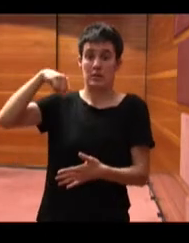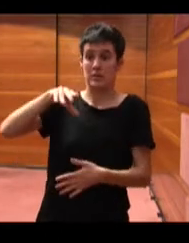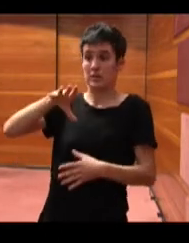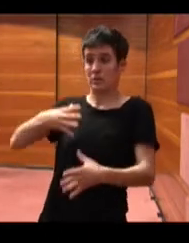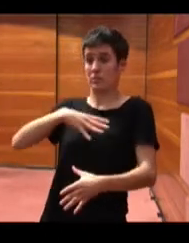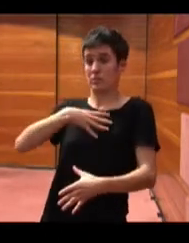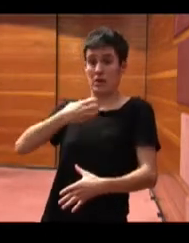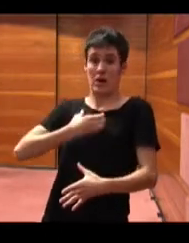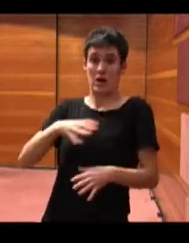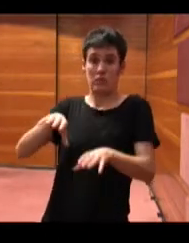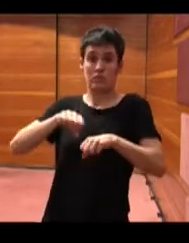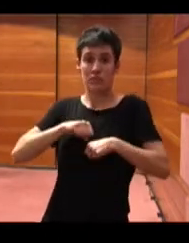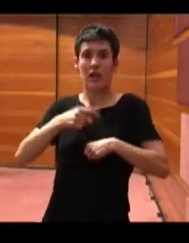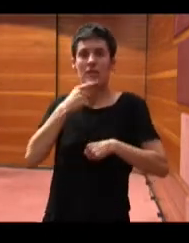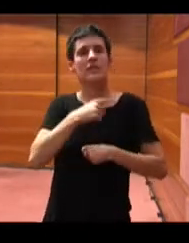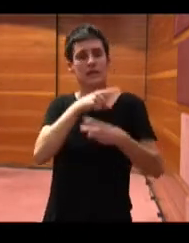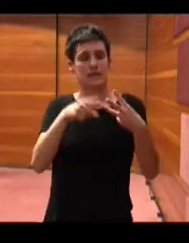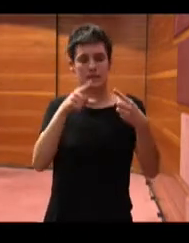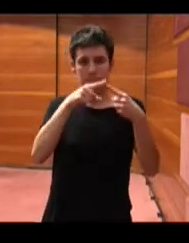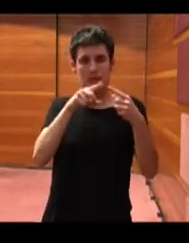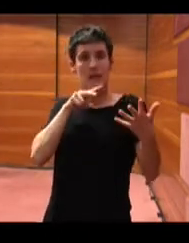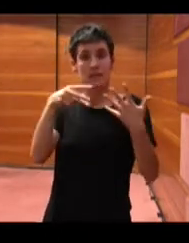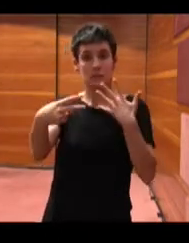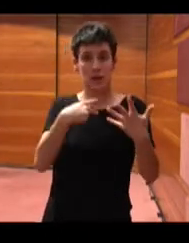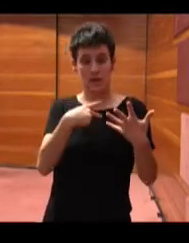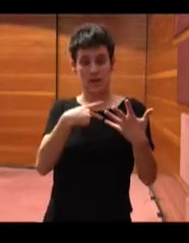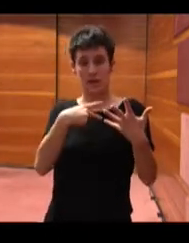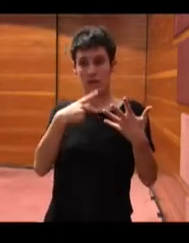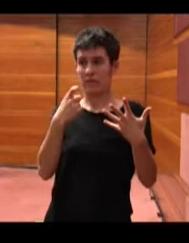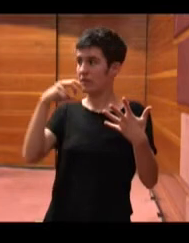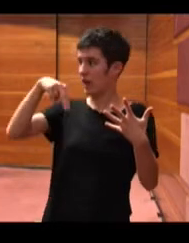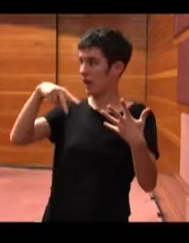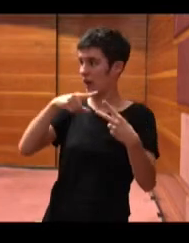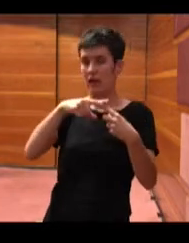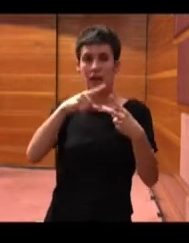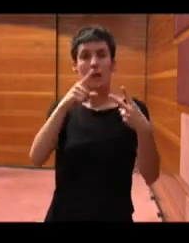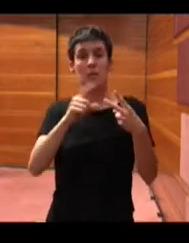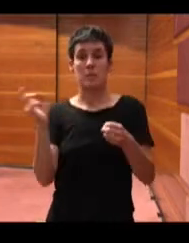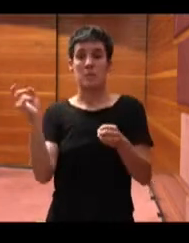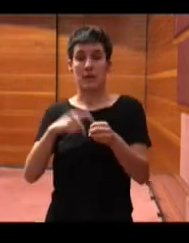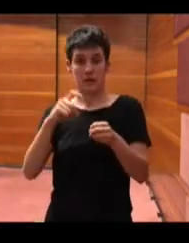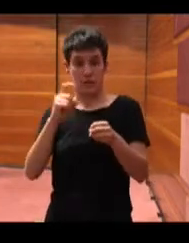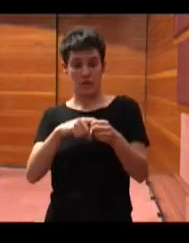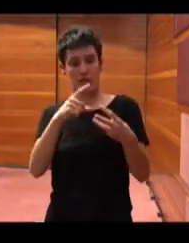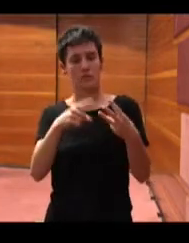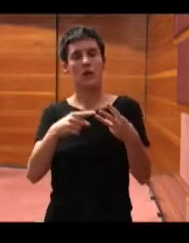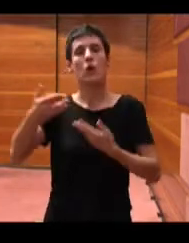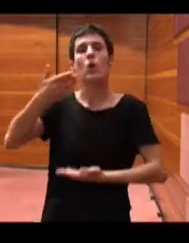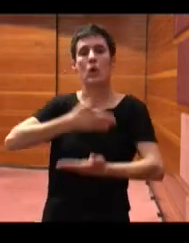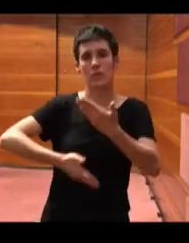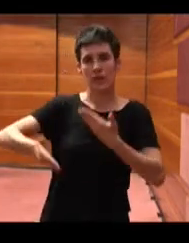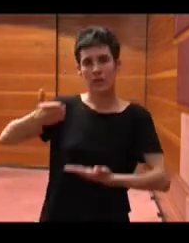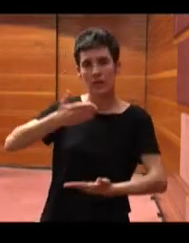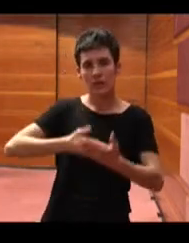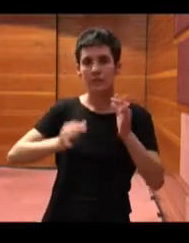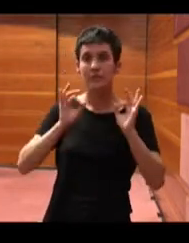mira, hay tres principios. Transparencia, que le falta una N, por cierto, participación y colaboración. Y